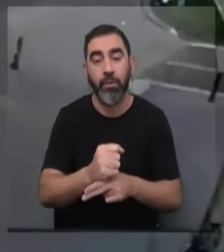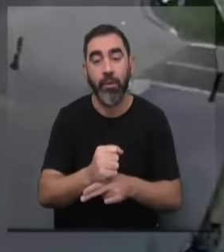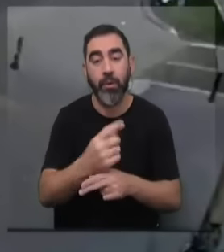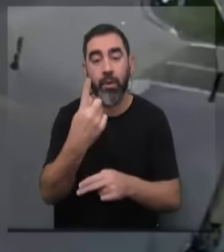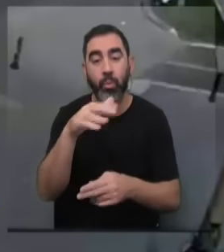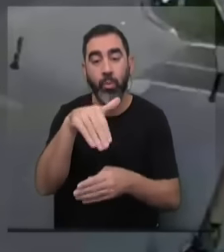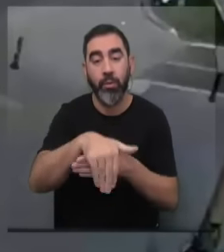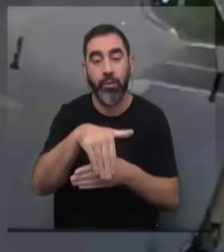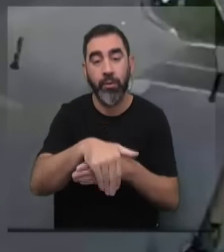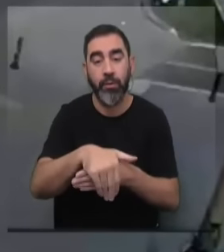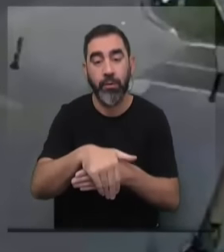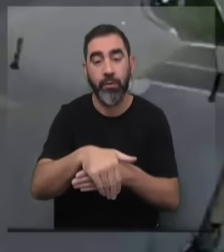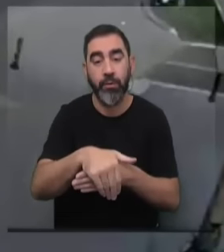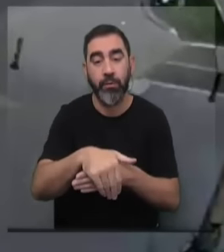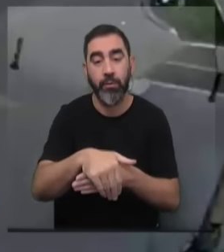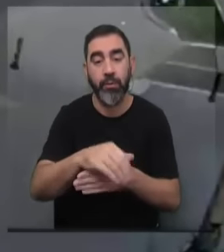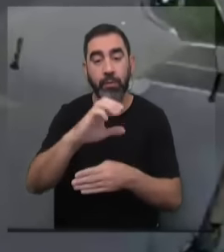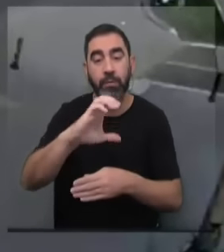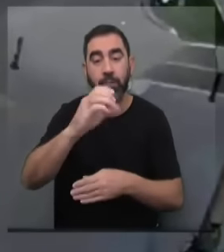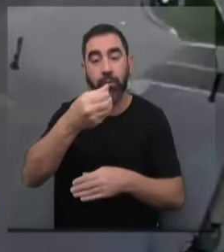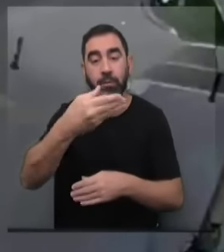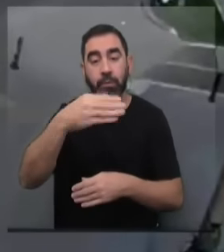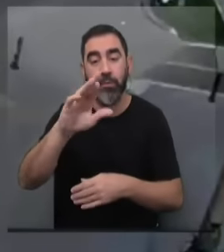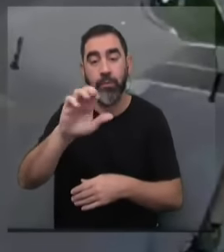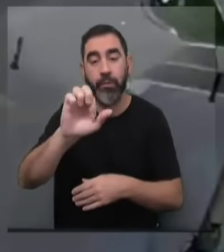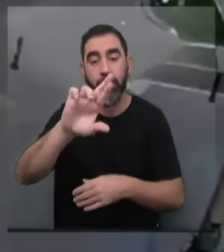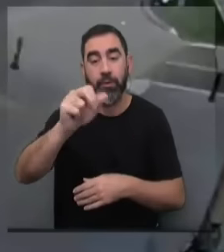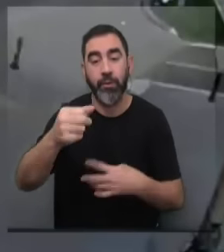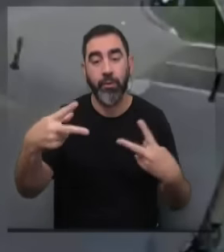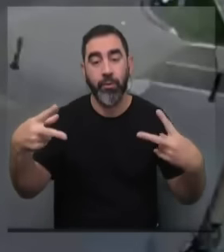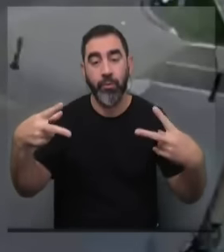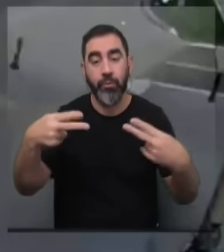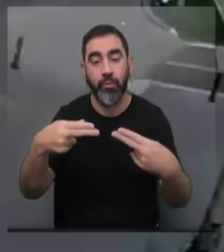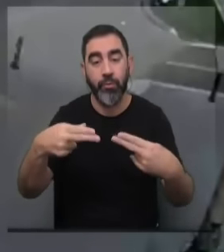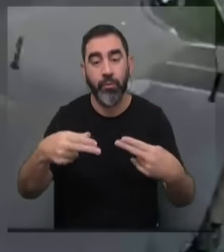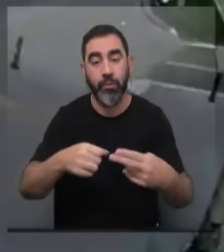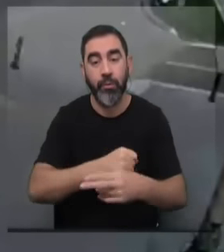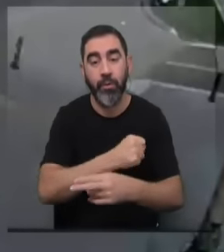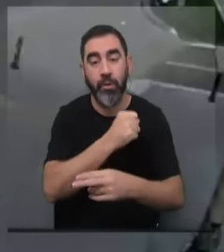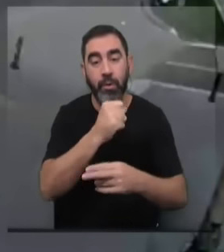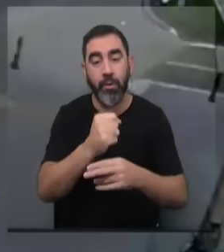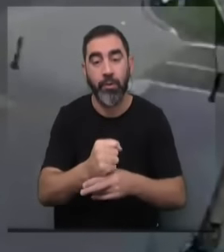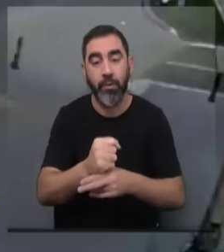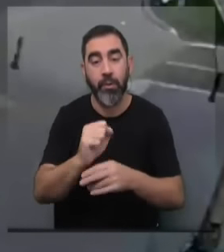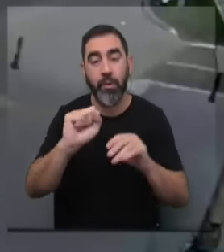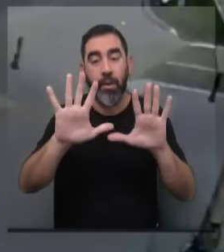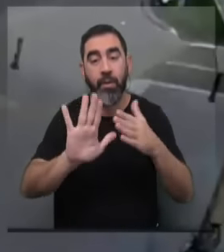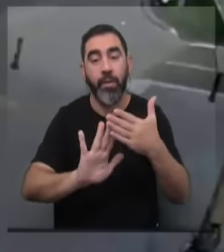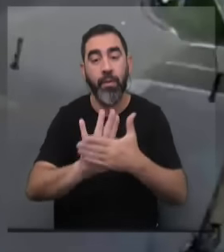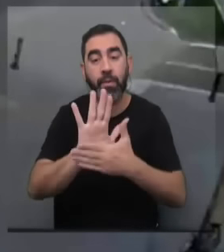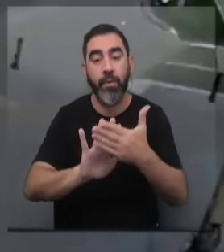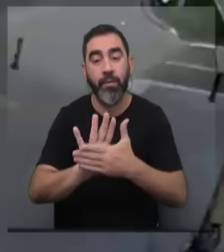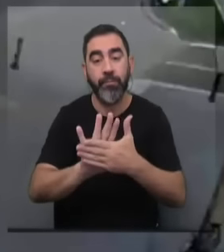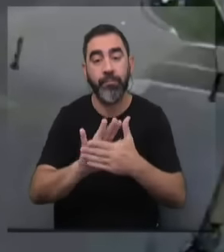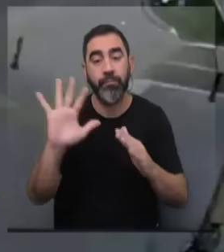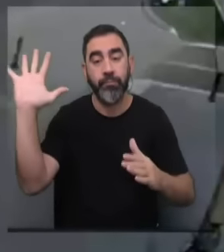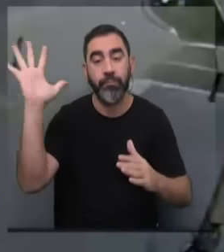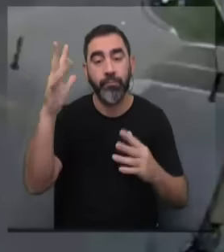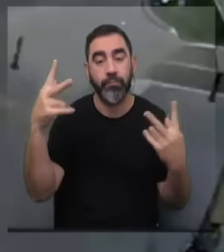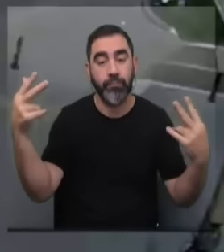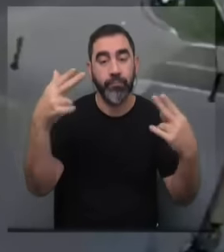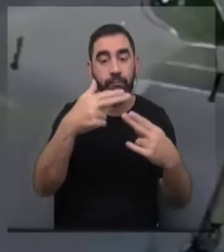trabajos de carga y descarga Cabrera entre comercio y gobernador Viana el corte será será corto hasta las 10 de la mañana por podas en el